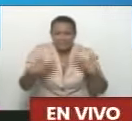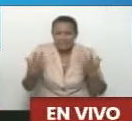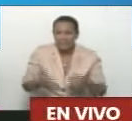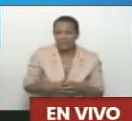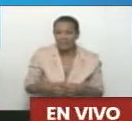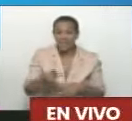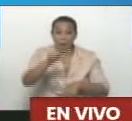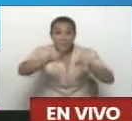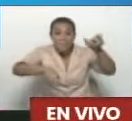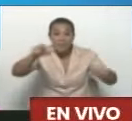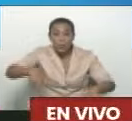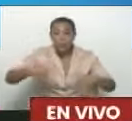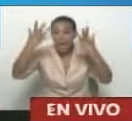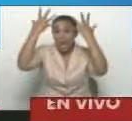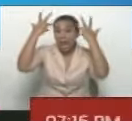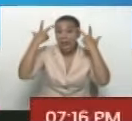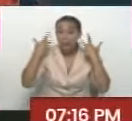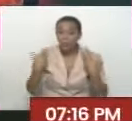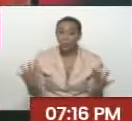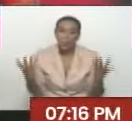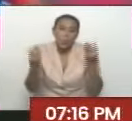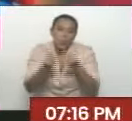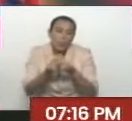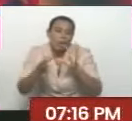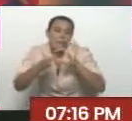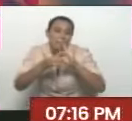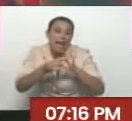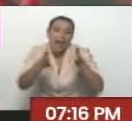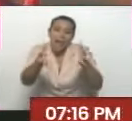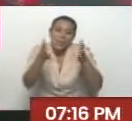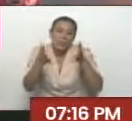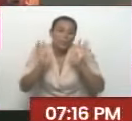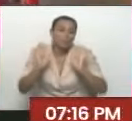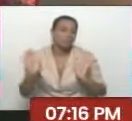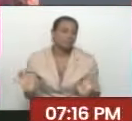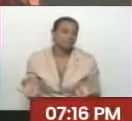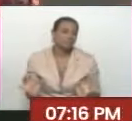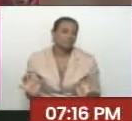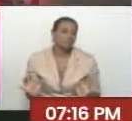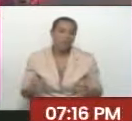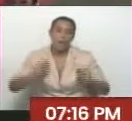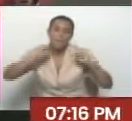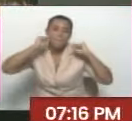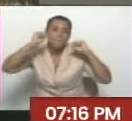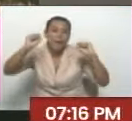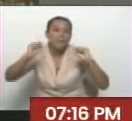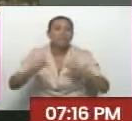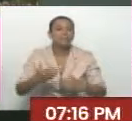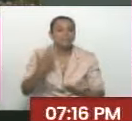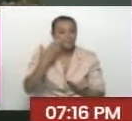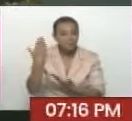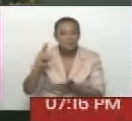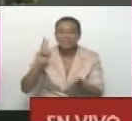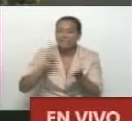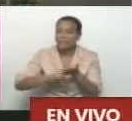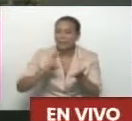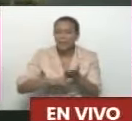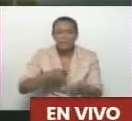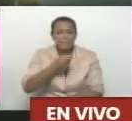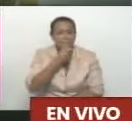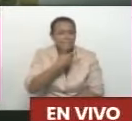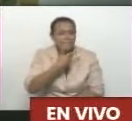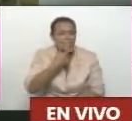los caraquistas y los guairistas nos sumamos al triunfo. De verdad que fue algo muy